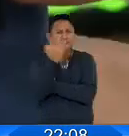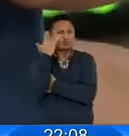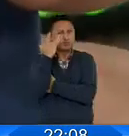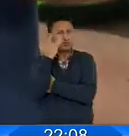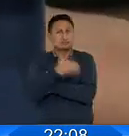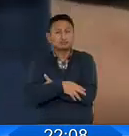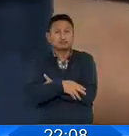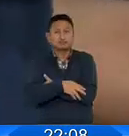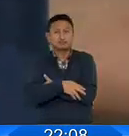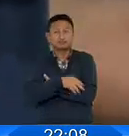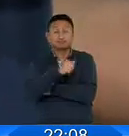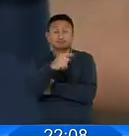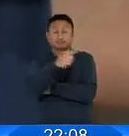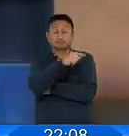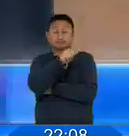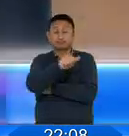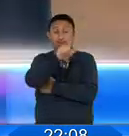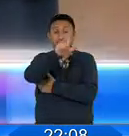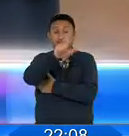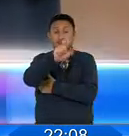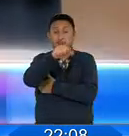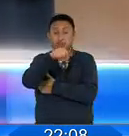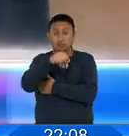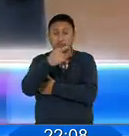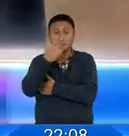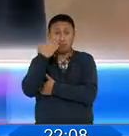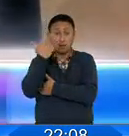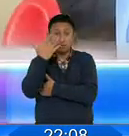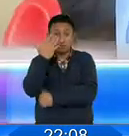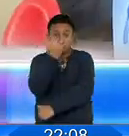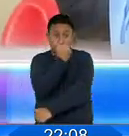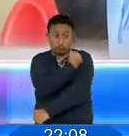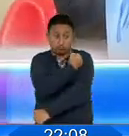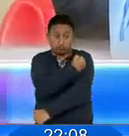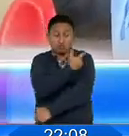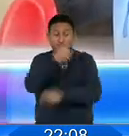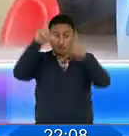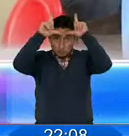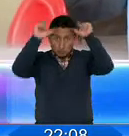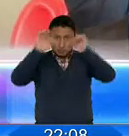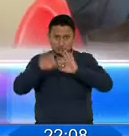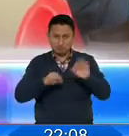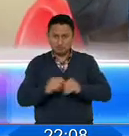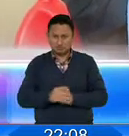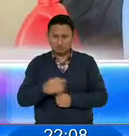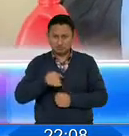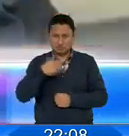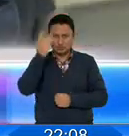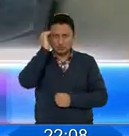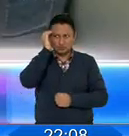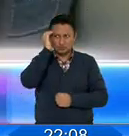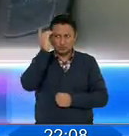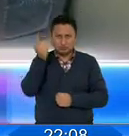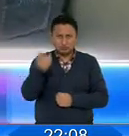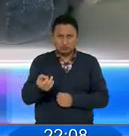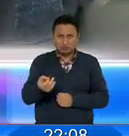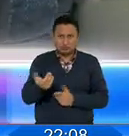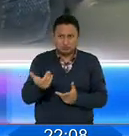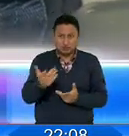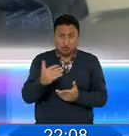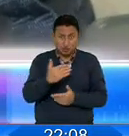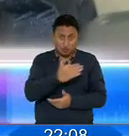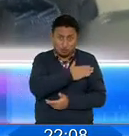Alexandra Haro cuenta que cuando su madre recibió la dosis, la explicación de la enfermera les dejó más preocupados, ya que creció la